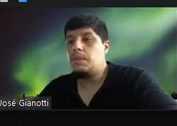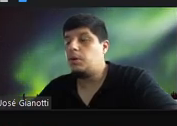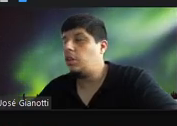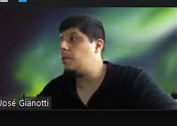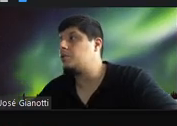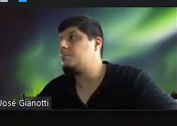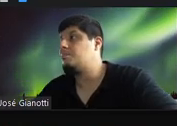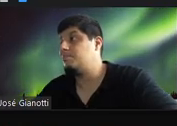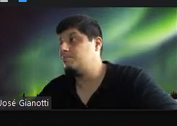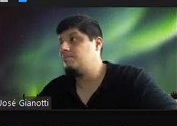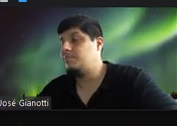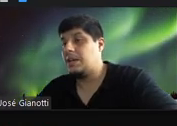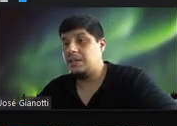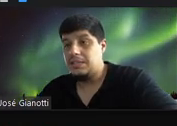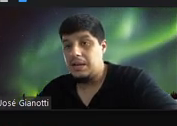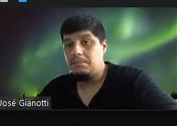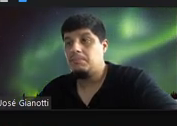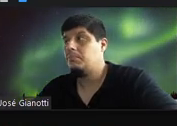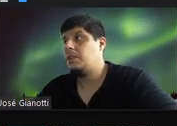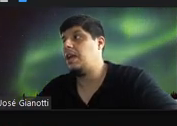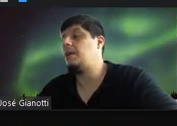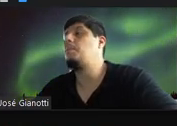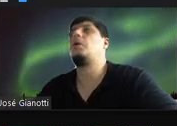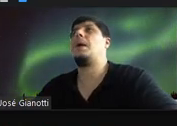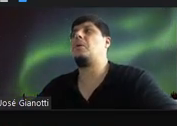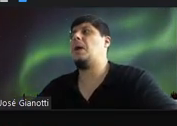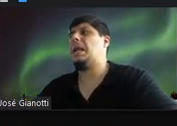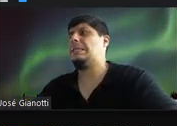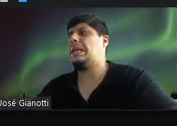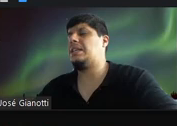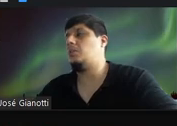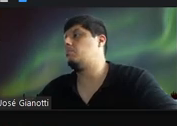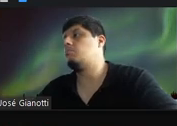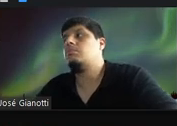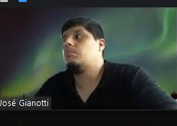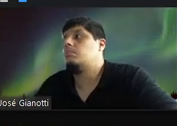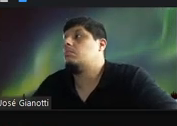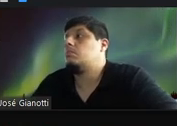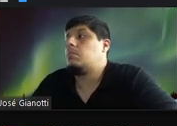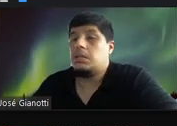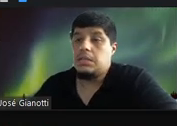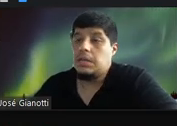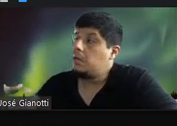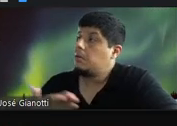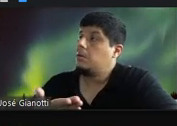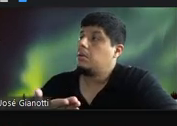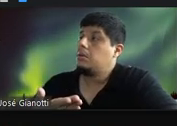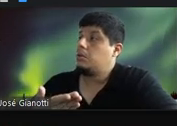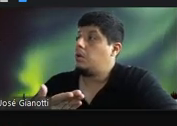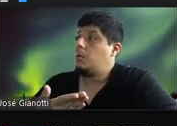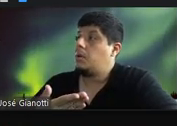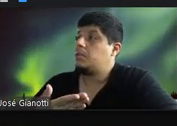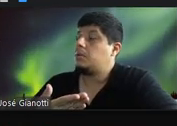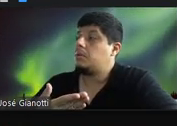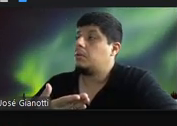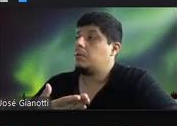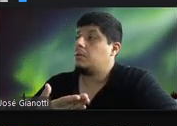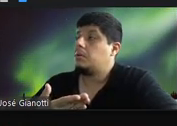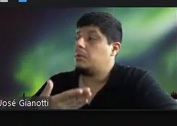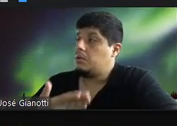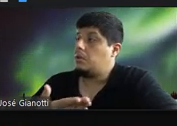estadios deportivos. Ahí está. ¿Qué dijo? Bueno, va a jugar la selección. Ahí está. Yo leo